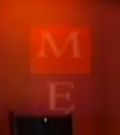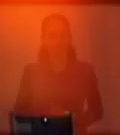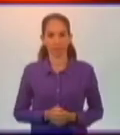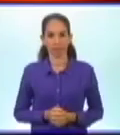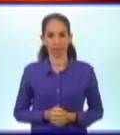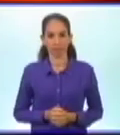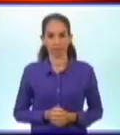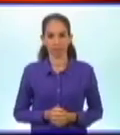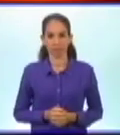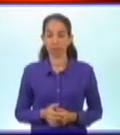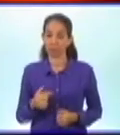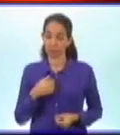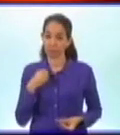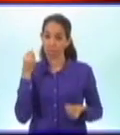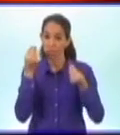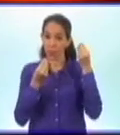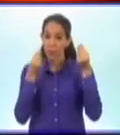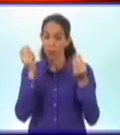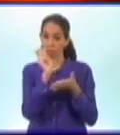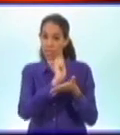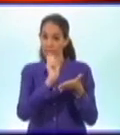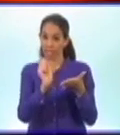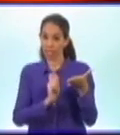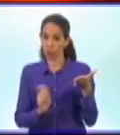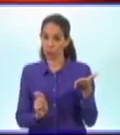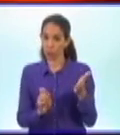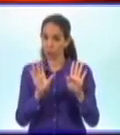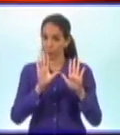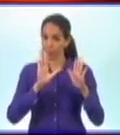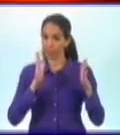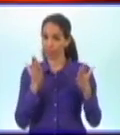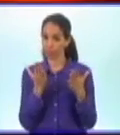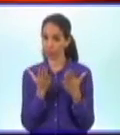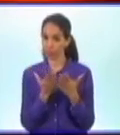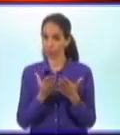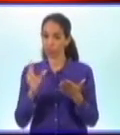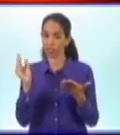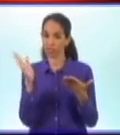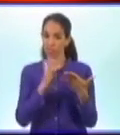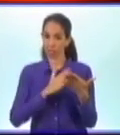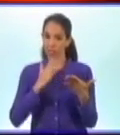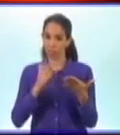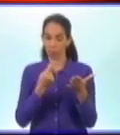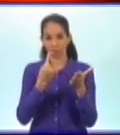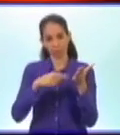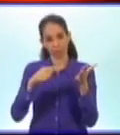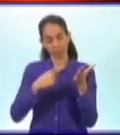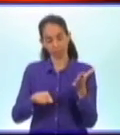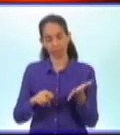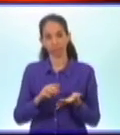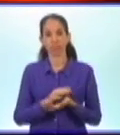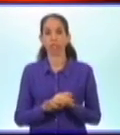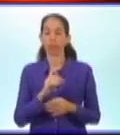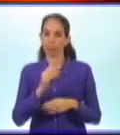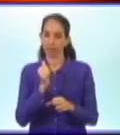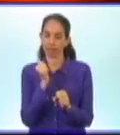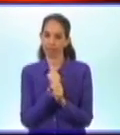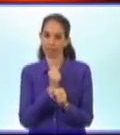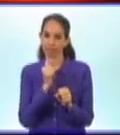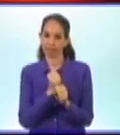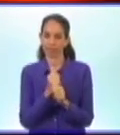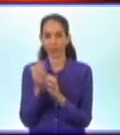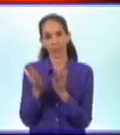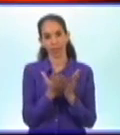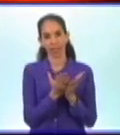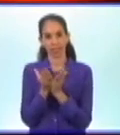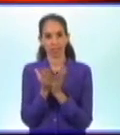Espero hayas podido copiar los ejercicios que te orientamos de tu cuaderno de ortografía que te permitirán seguir trabajando con este texto